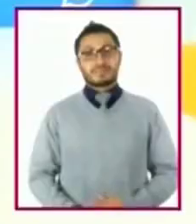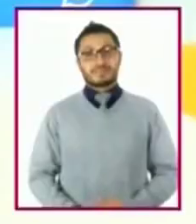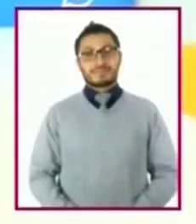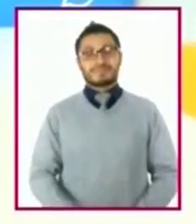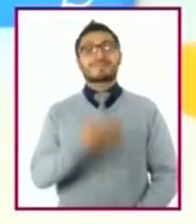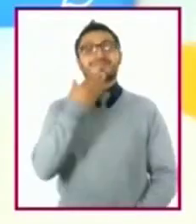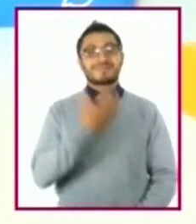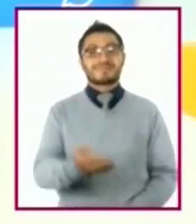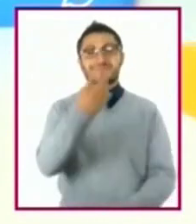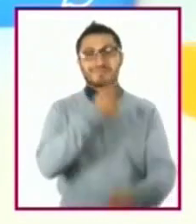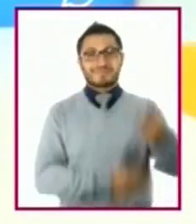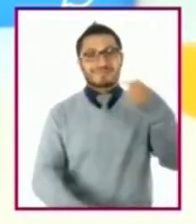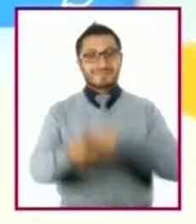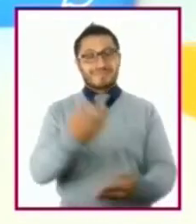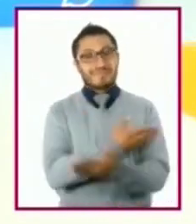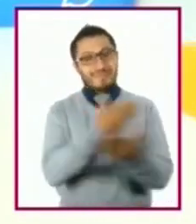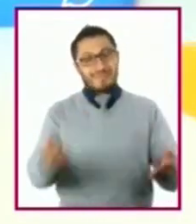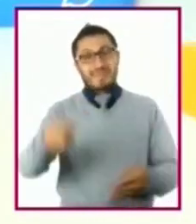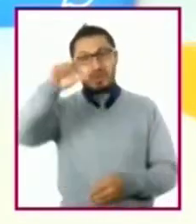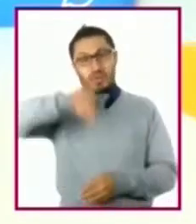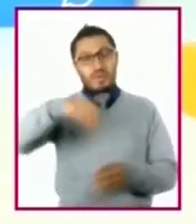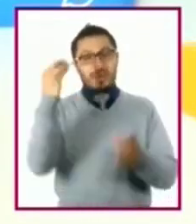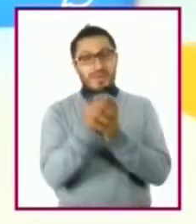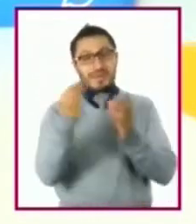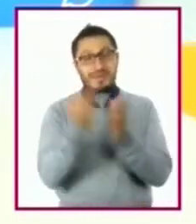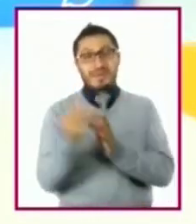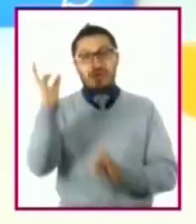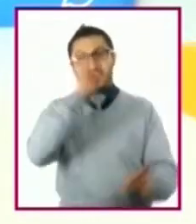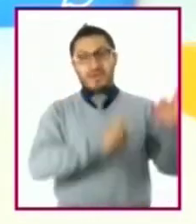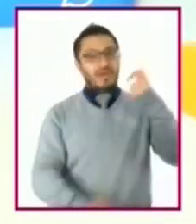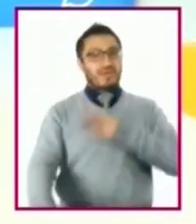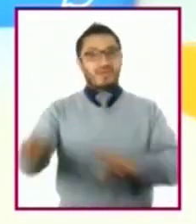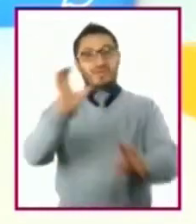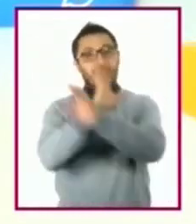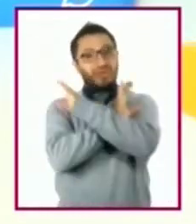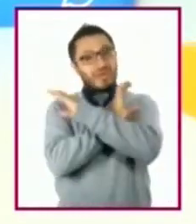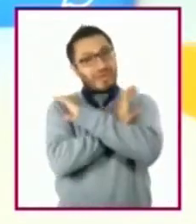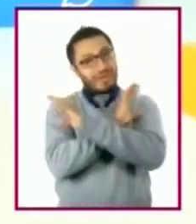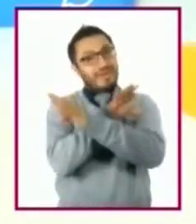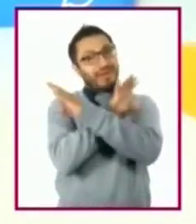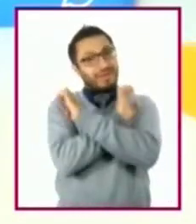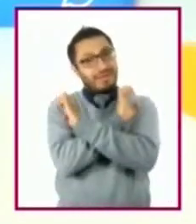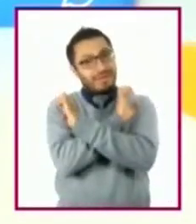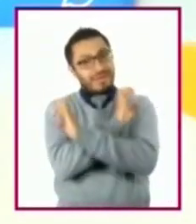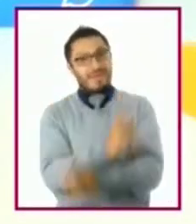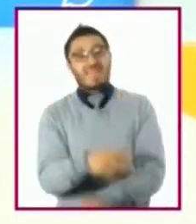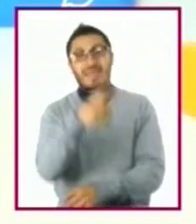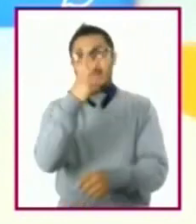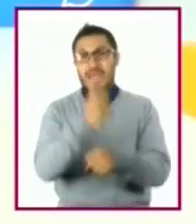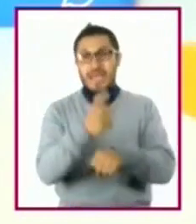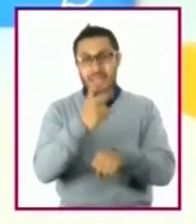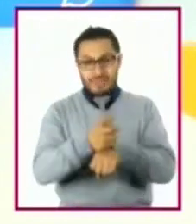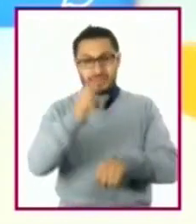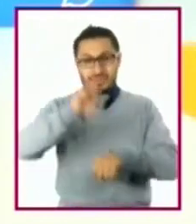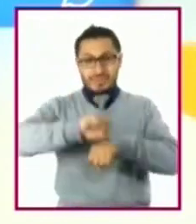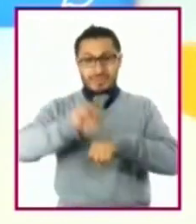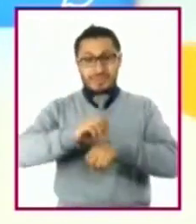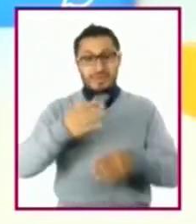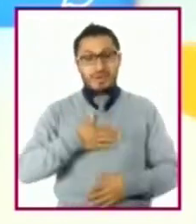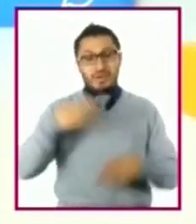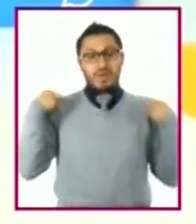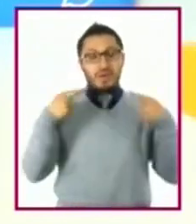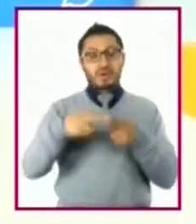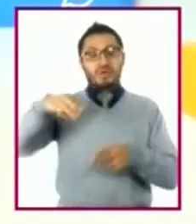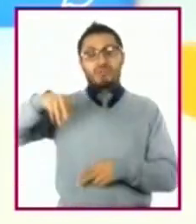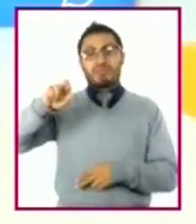Bienvenidas y bienvenidos a esta sesión de formación cívica y ética de segundo grado. Soy el maestro Mario Gómez Neri. En